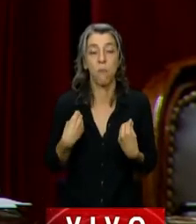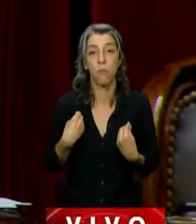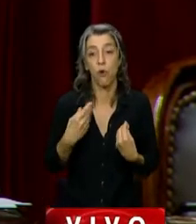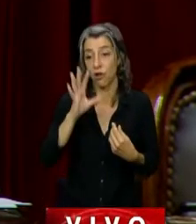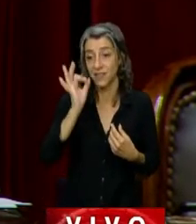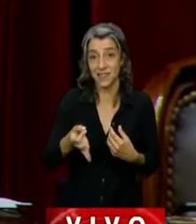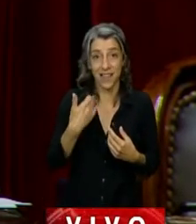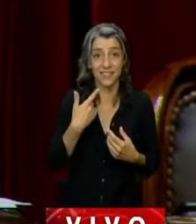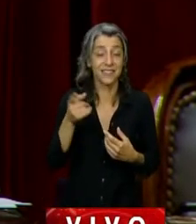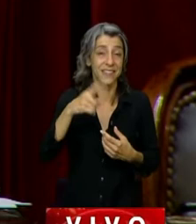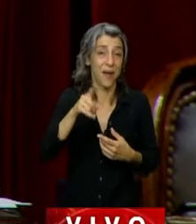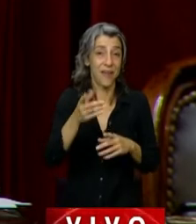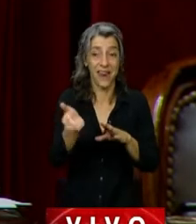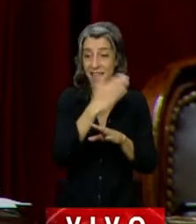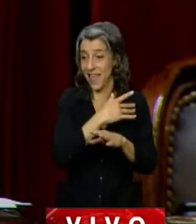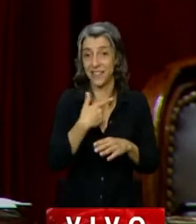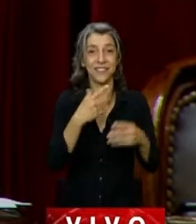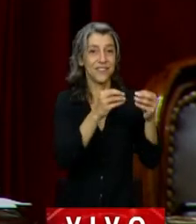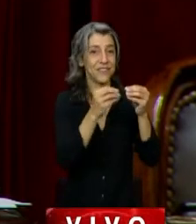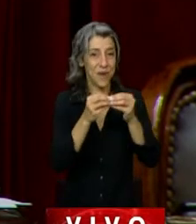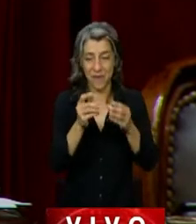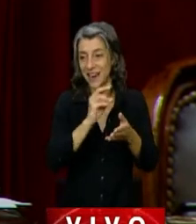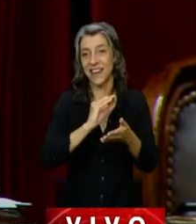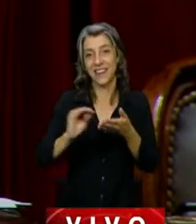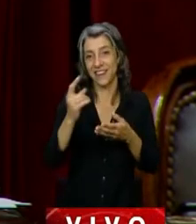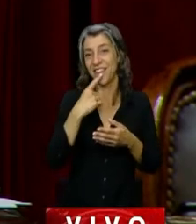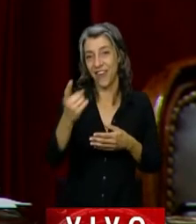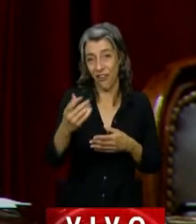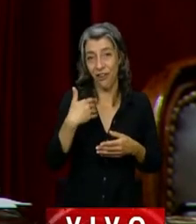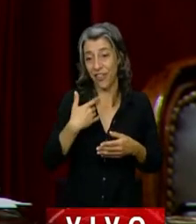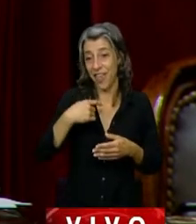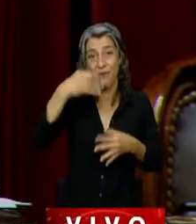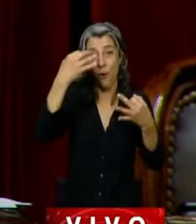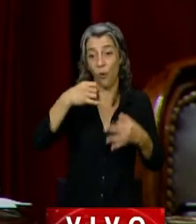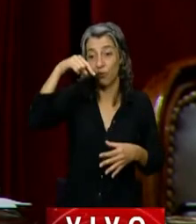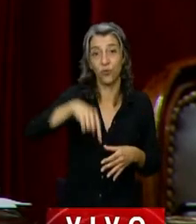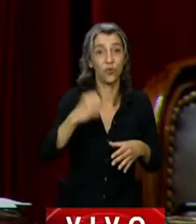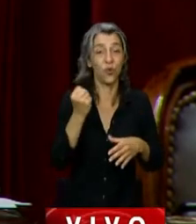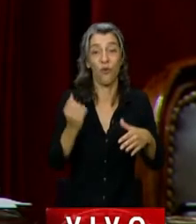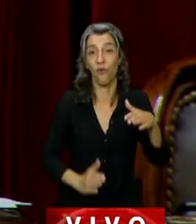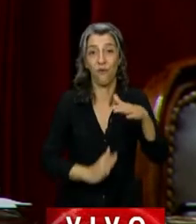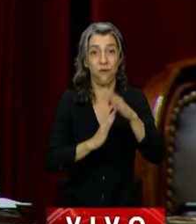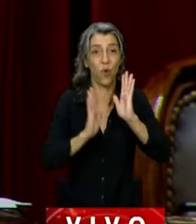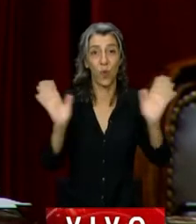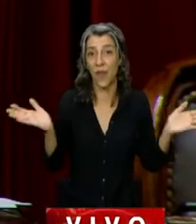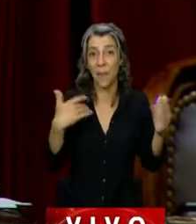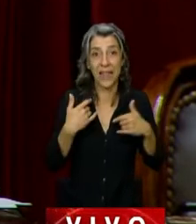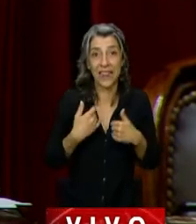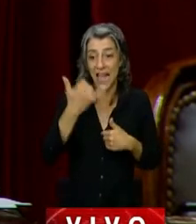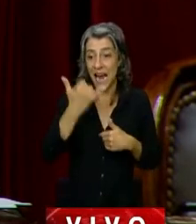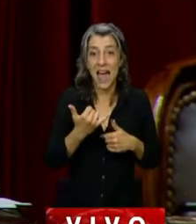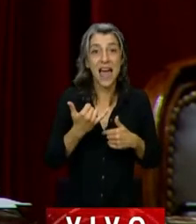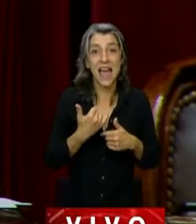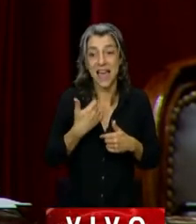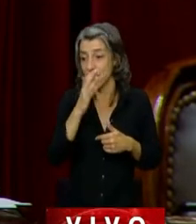bicontinental, como lo dijo hace un ratito nuestro colega diputado Stefani, ser bicontinental y ser bioceánica.